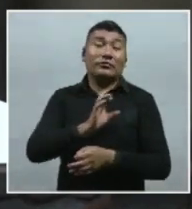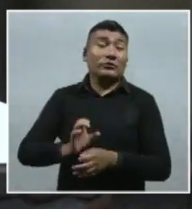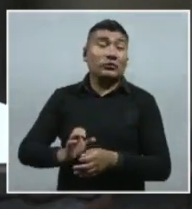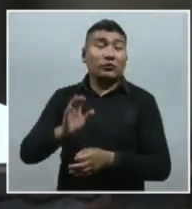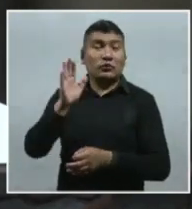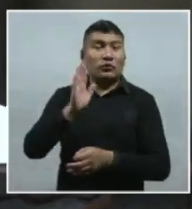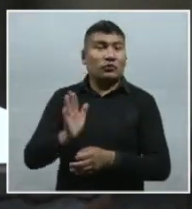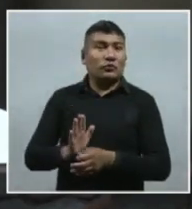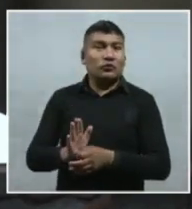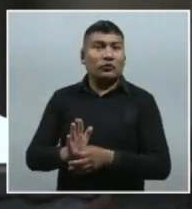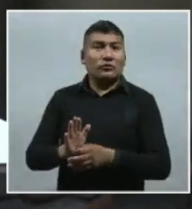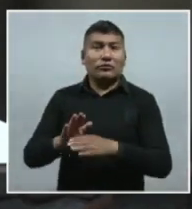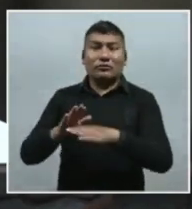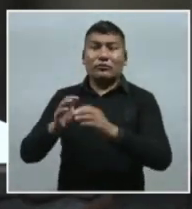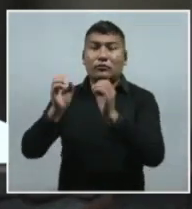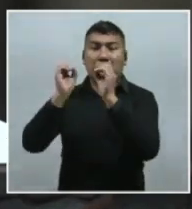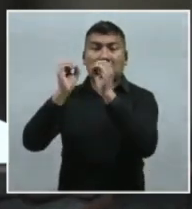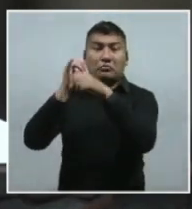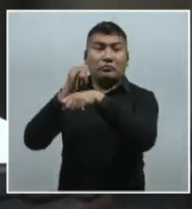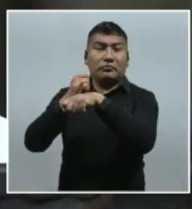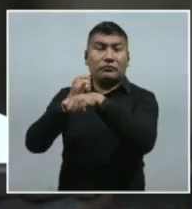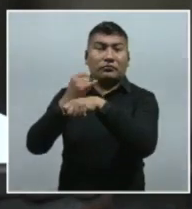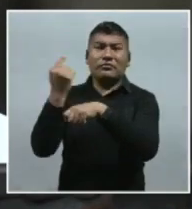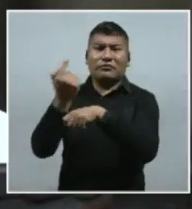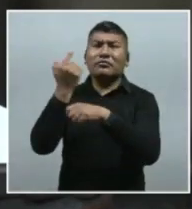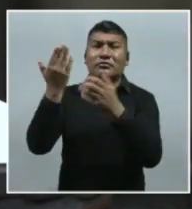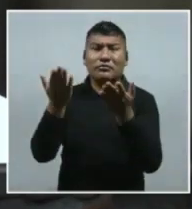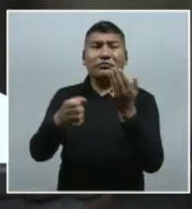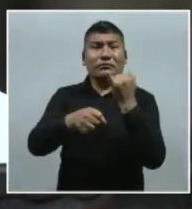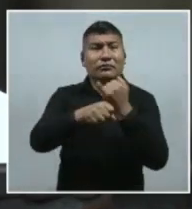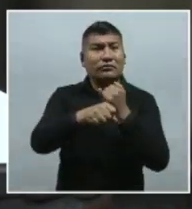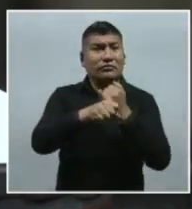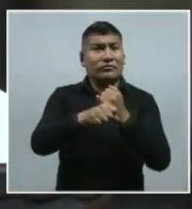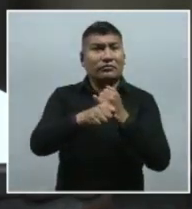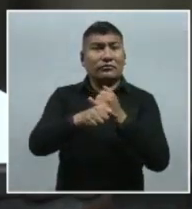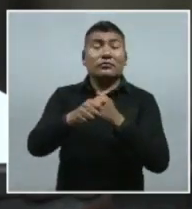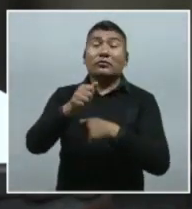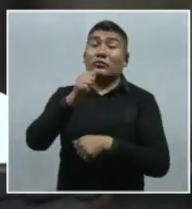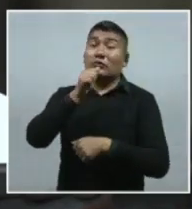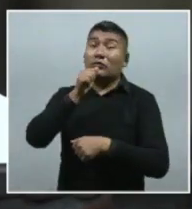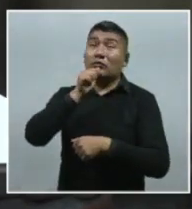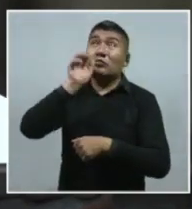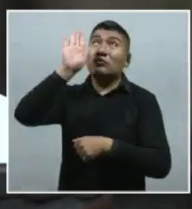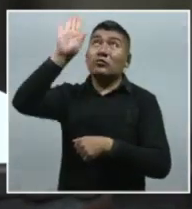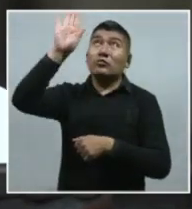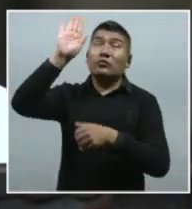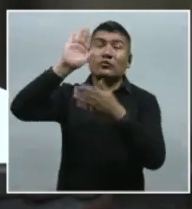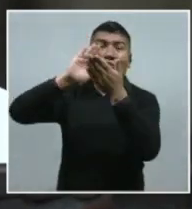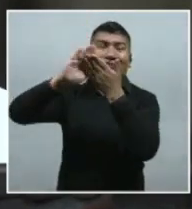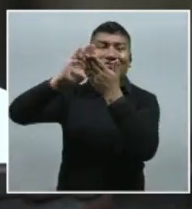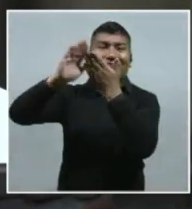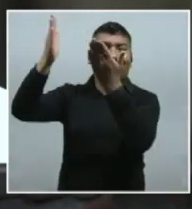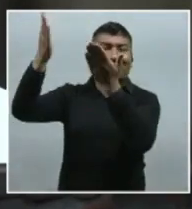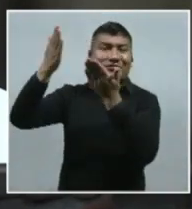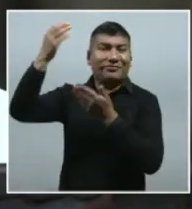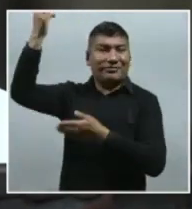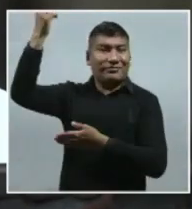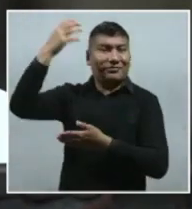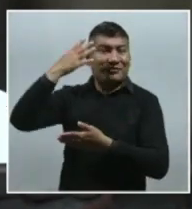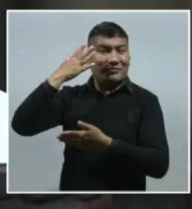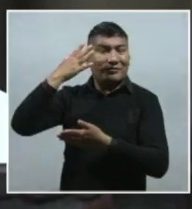está sin iglesia el agua por la gracia de Cristo ha pasado